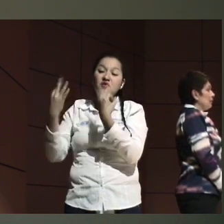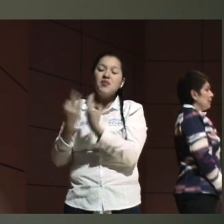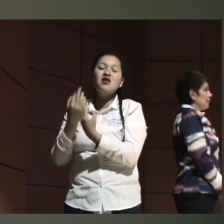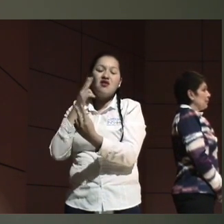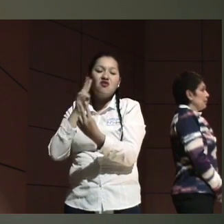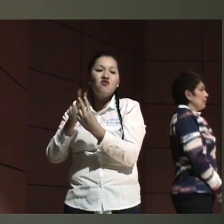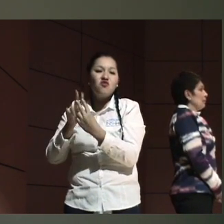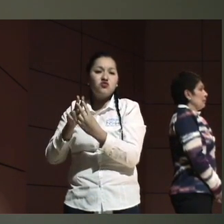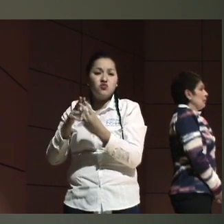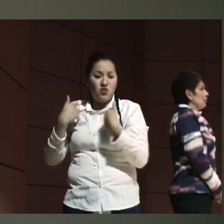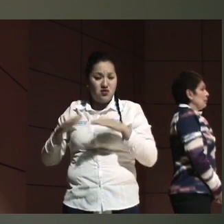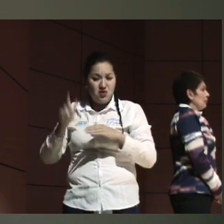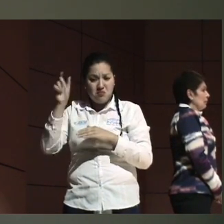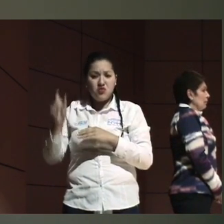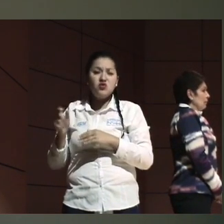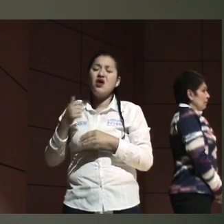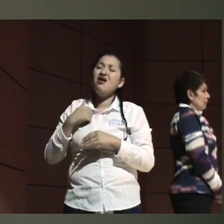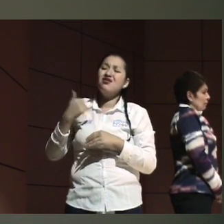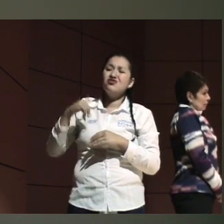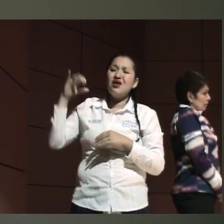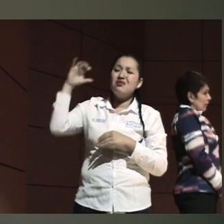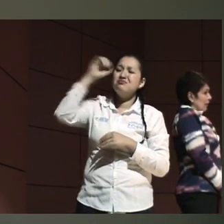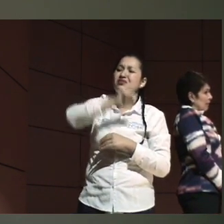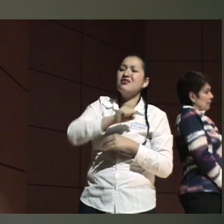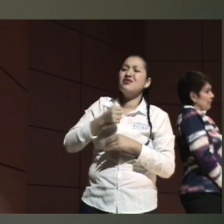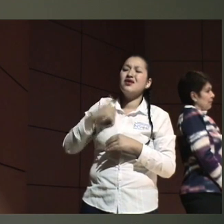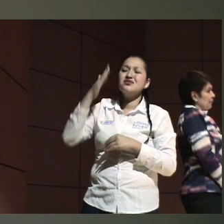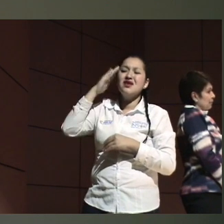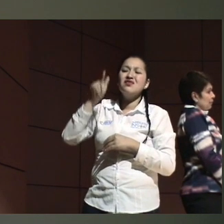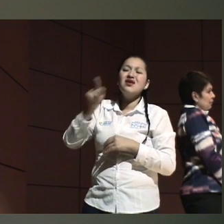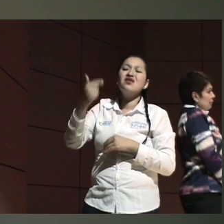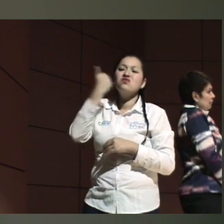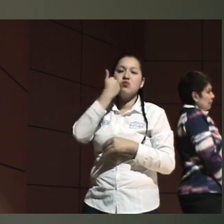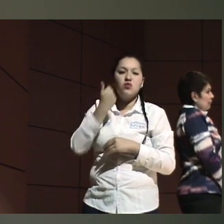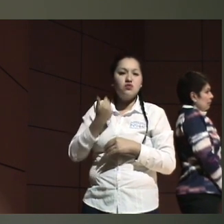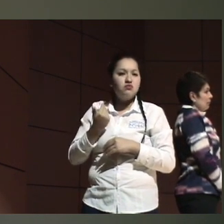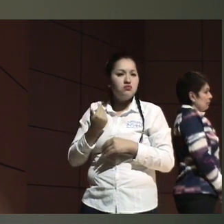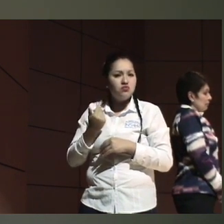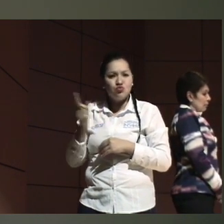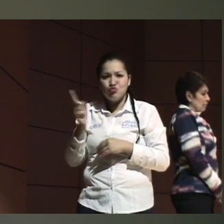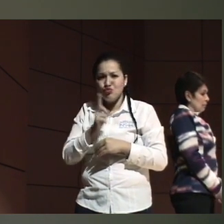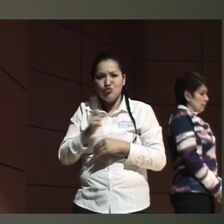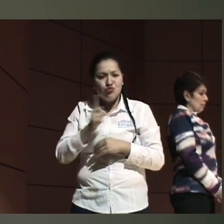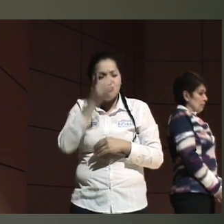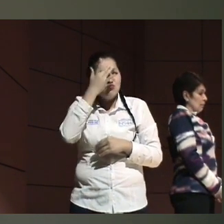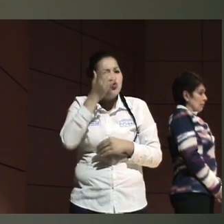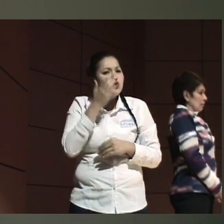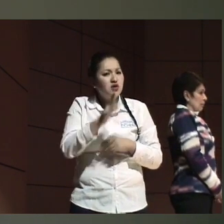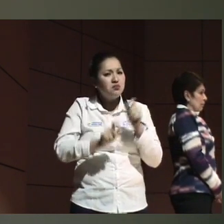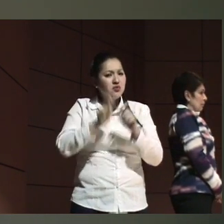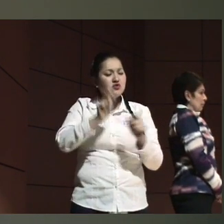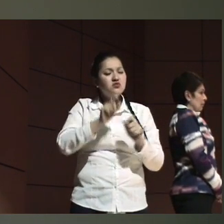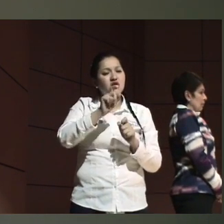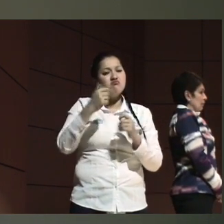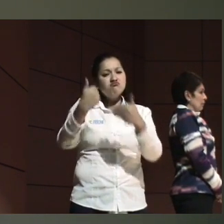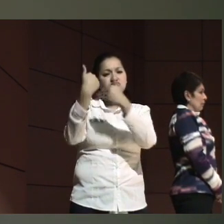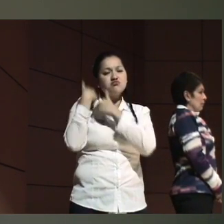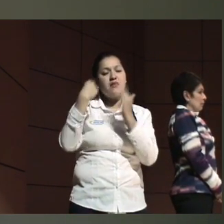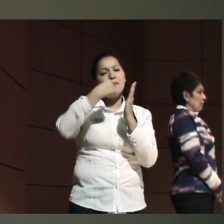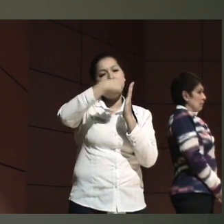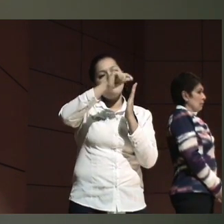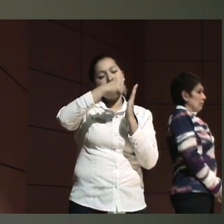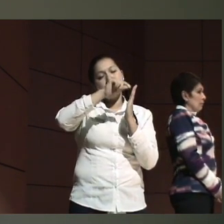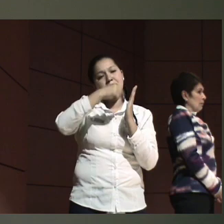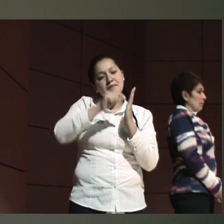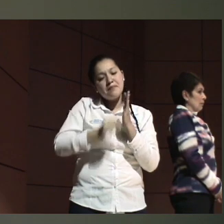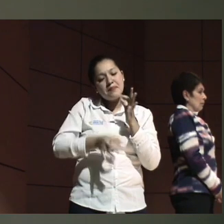porque tristemente la percepción que se tiene de la labor del perito en la administración de justicia es alguien que entra